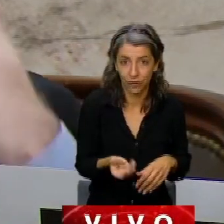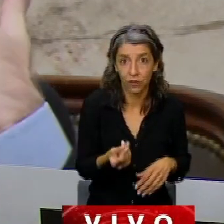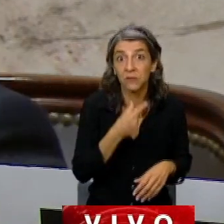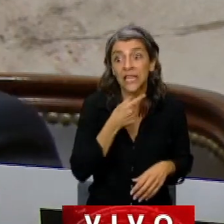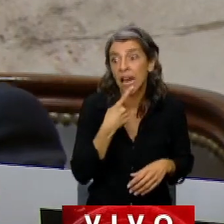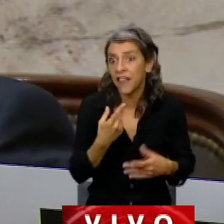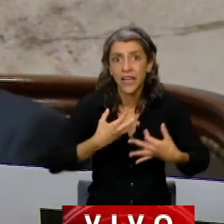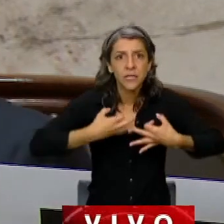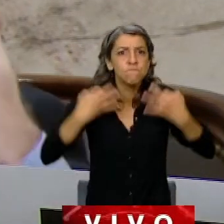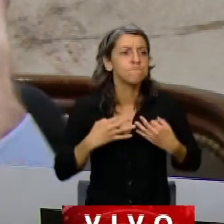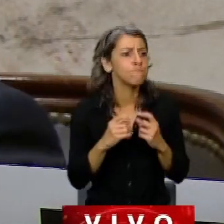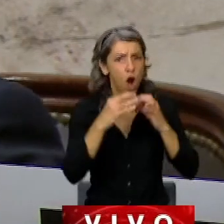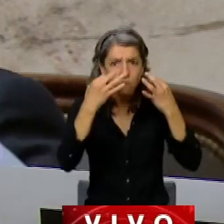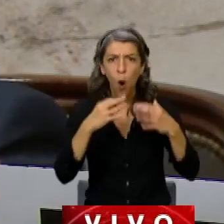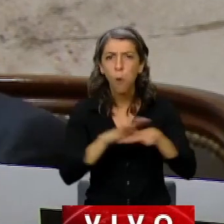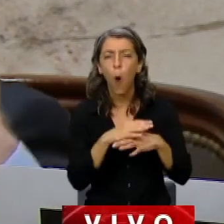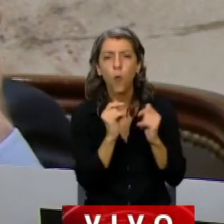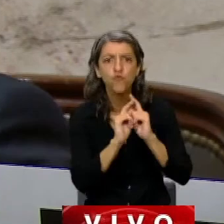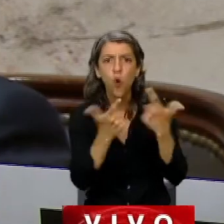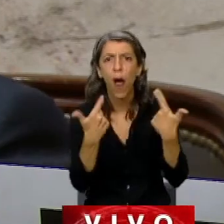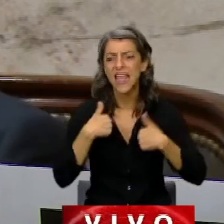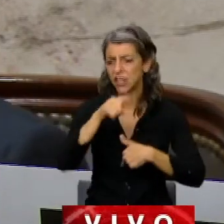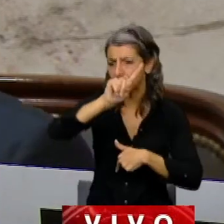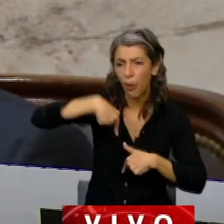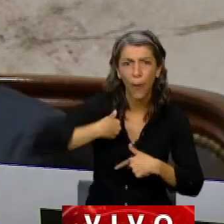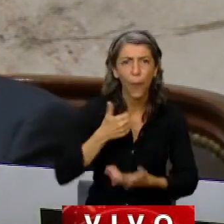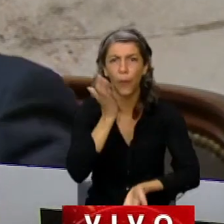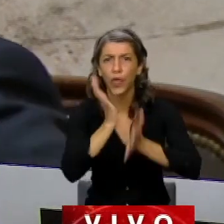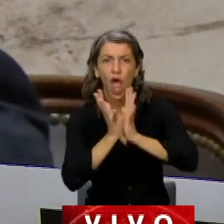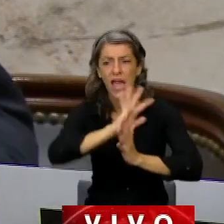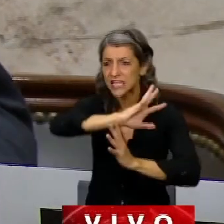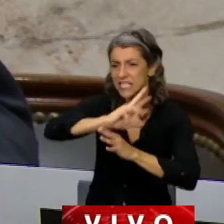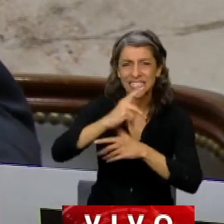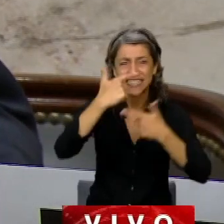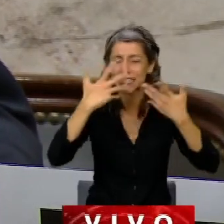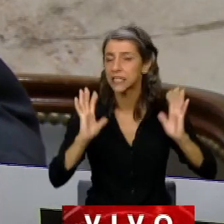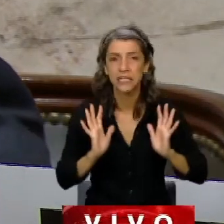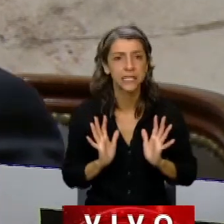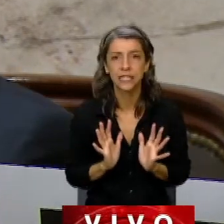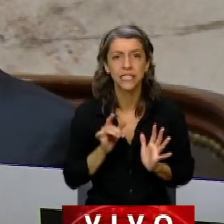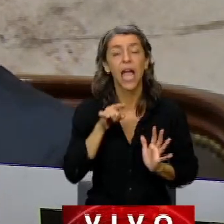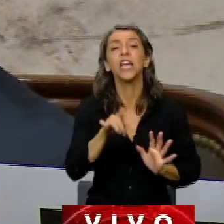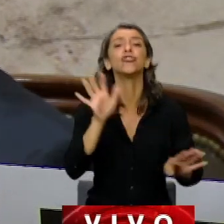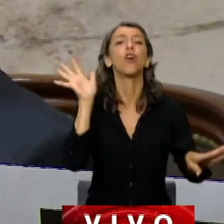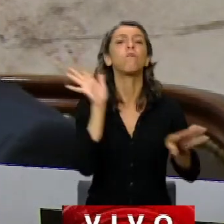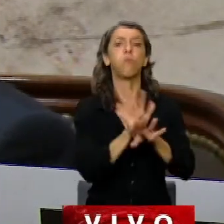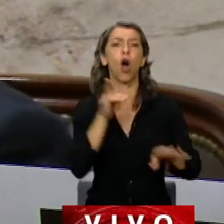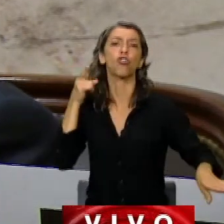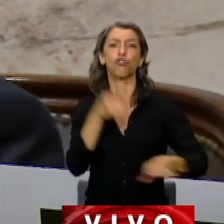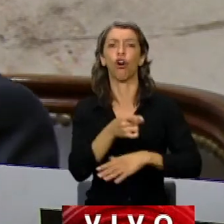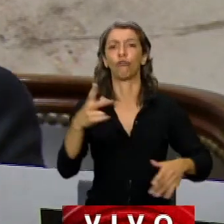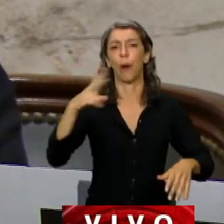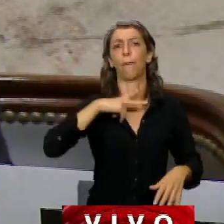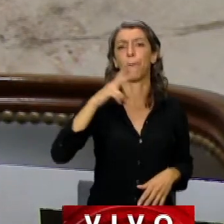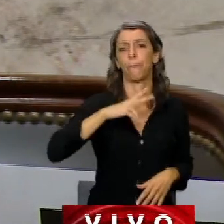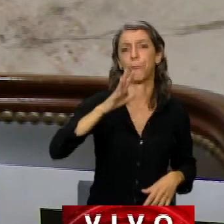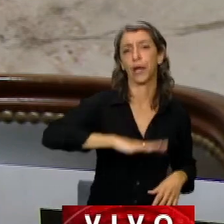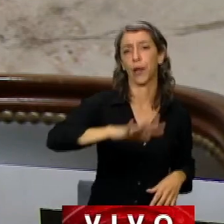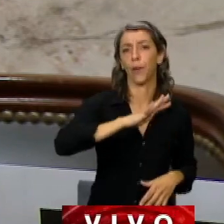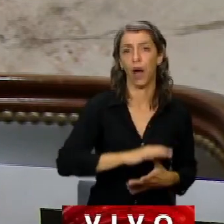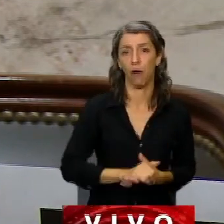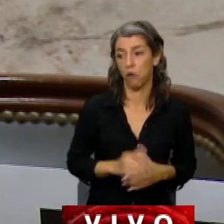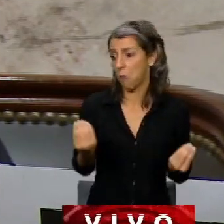inmoralidad, más impuestos, más violencia, más robo. Pero todo contra el sector privado, porque la joda de la política